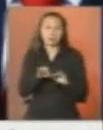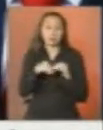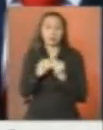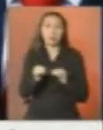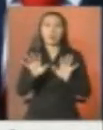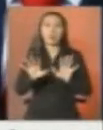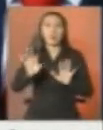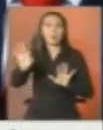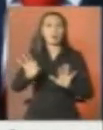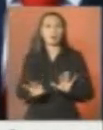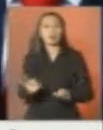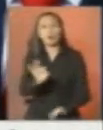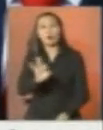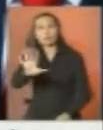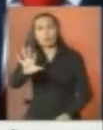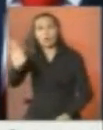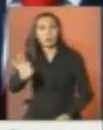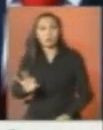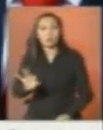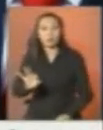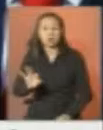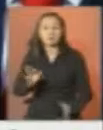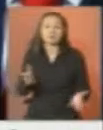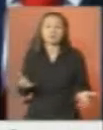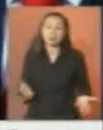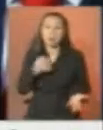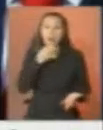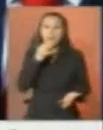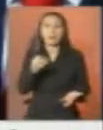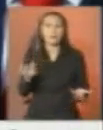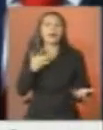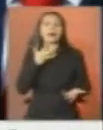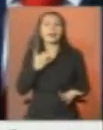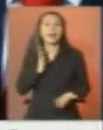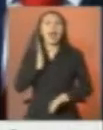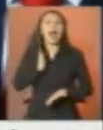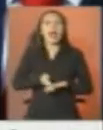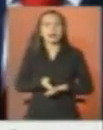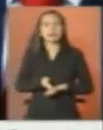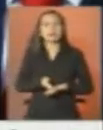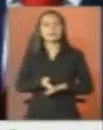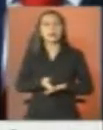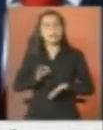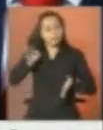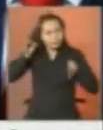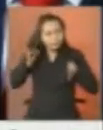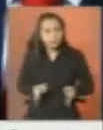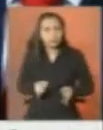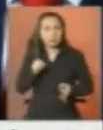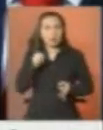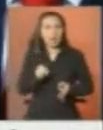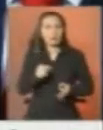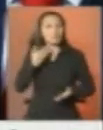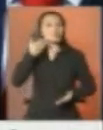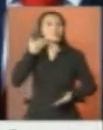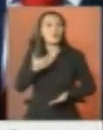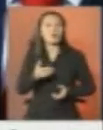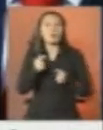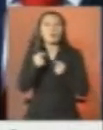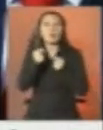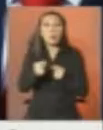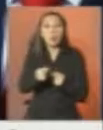del 10% o del 5%. Entonces hemos dicho que hasta que se verifique que este beneficio